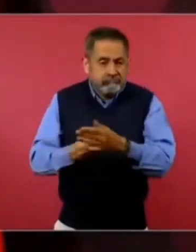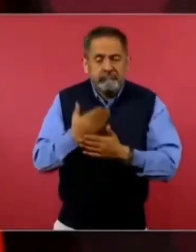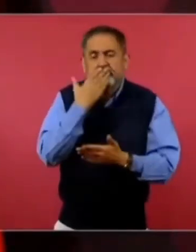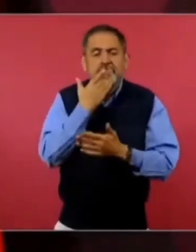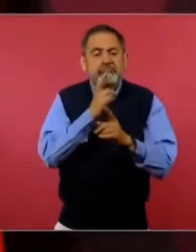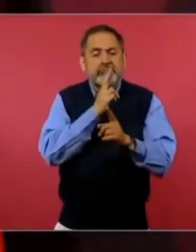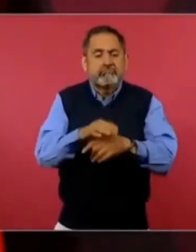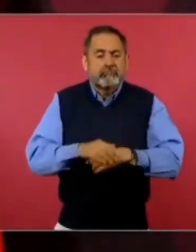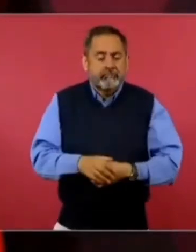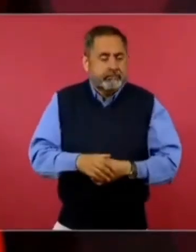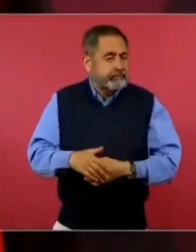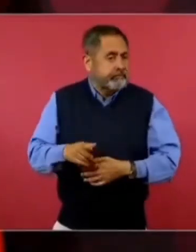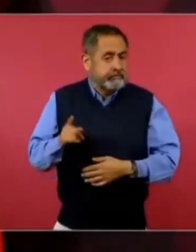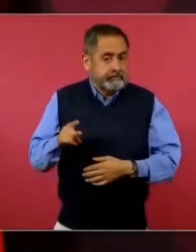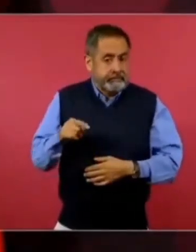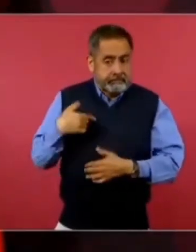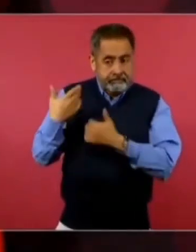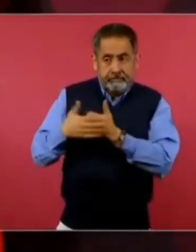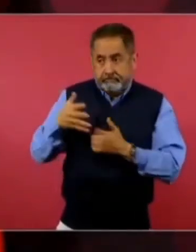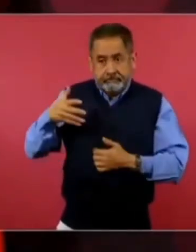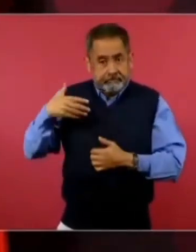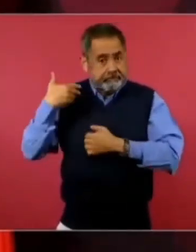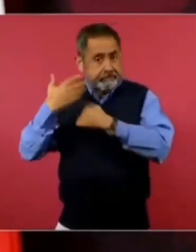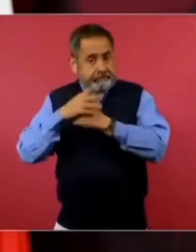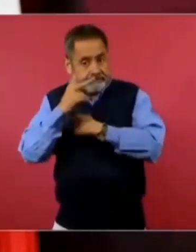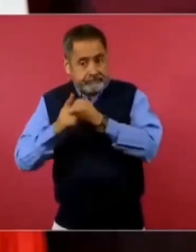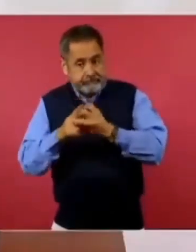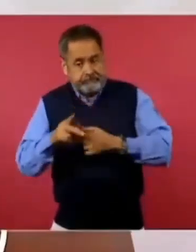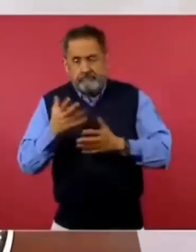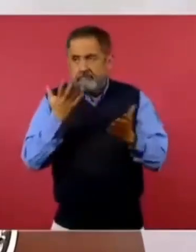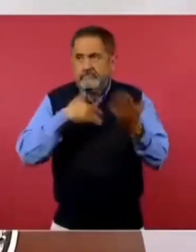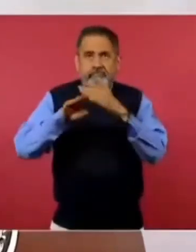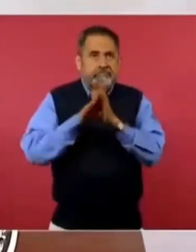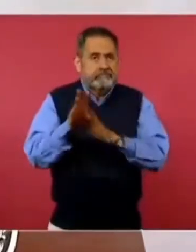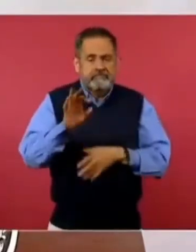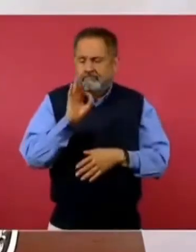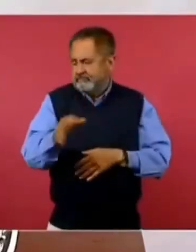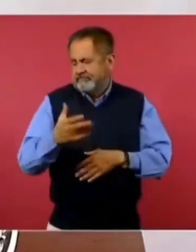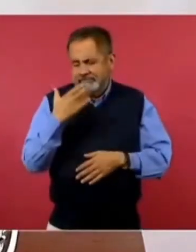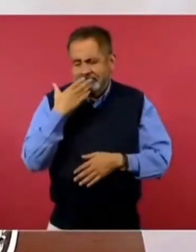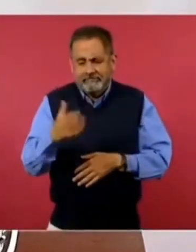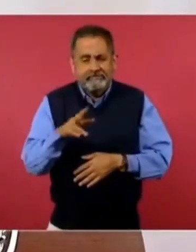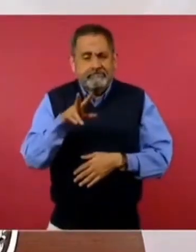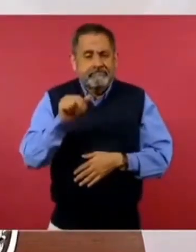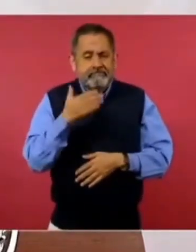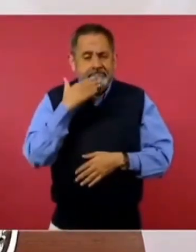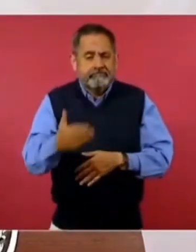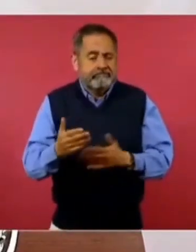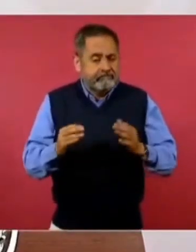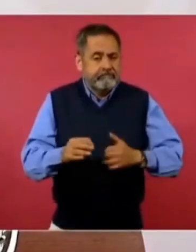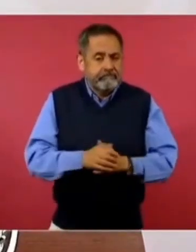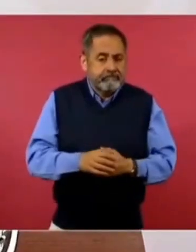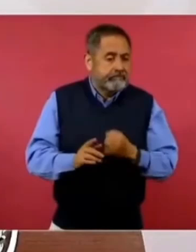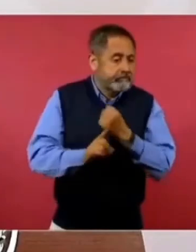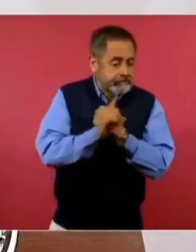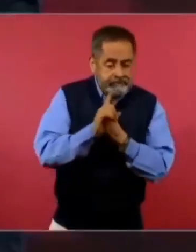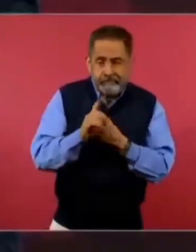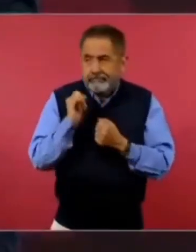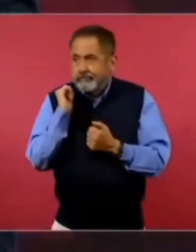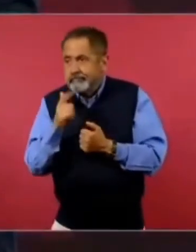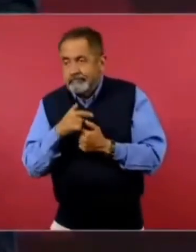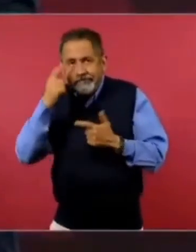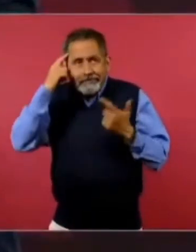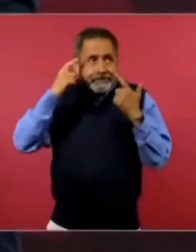Y le va a ir muy bien al país y no hay ningún problema, no hay nada que